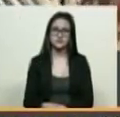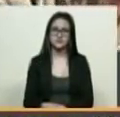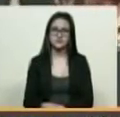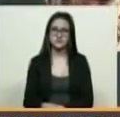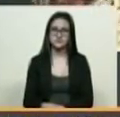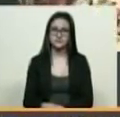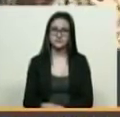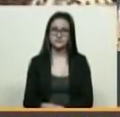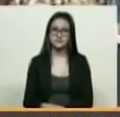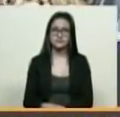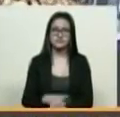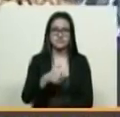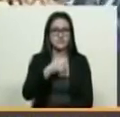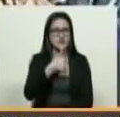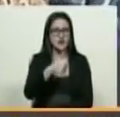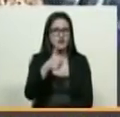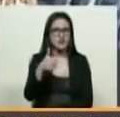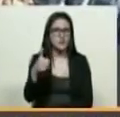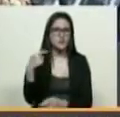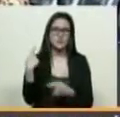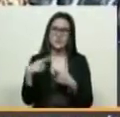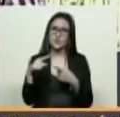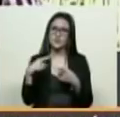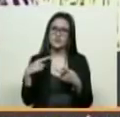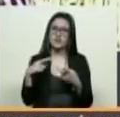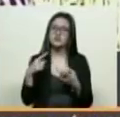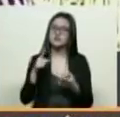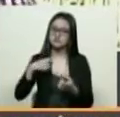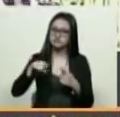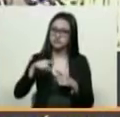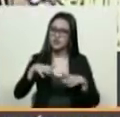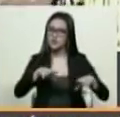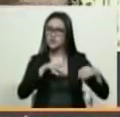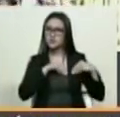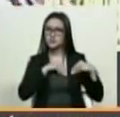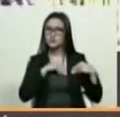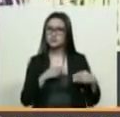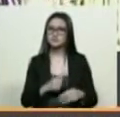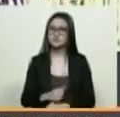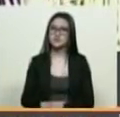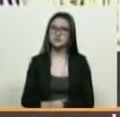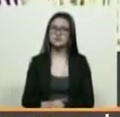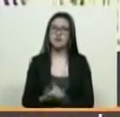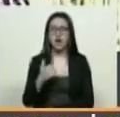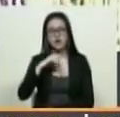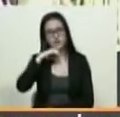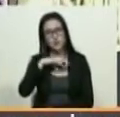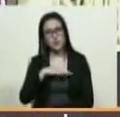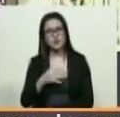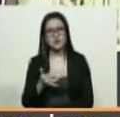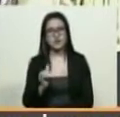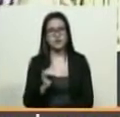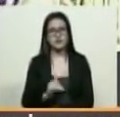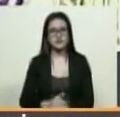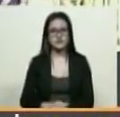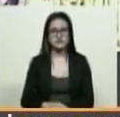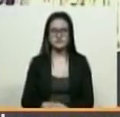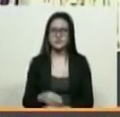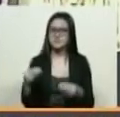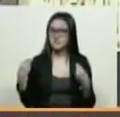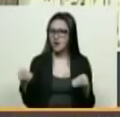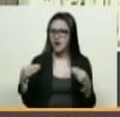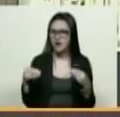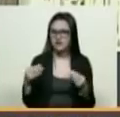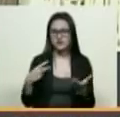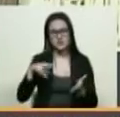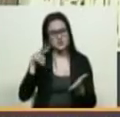En cada una de las disciplinas que ustedes han asumido, han dejado una huella. En la plástica, en